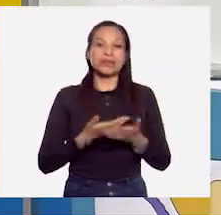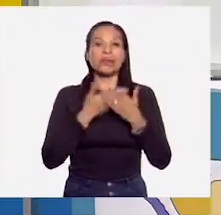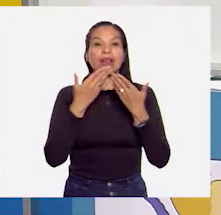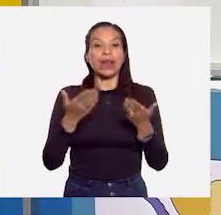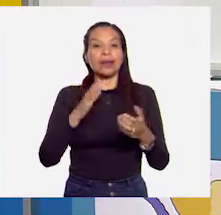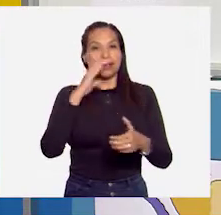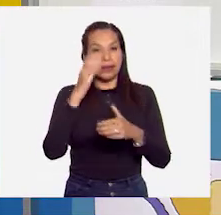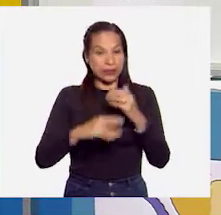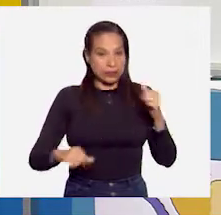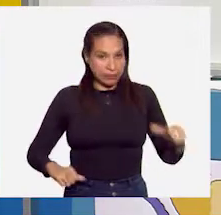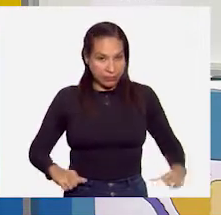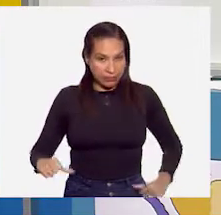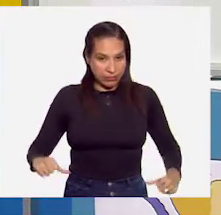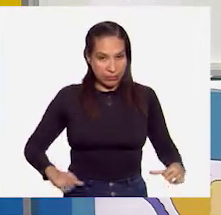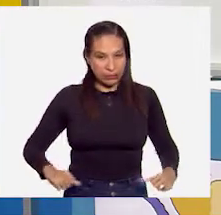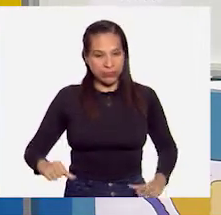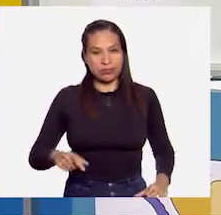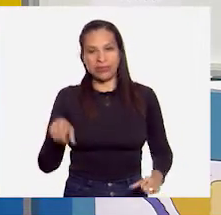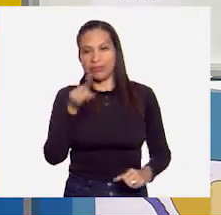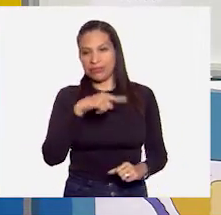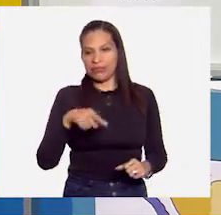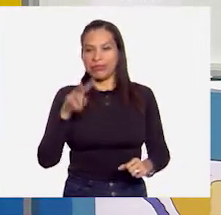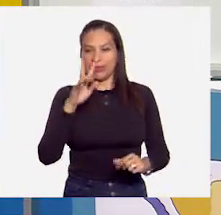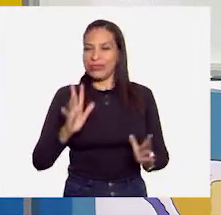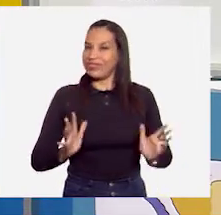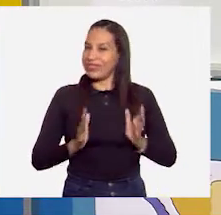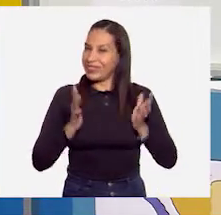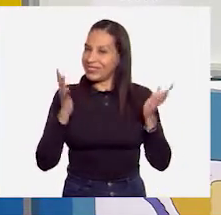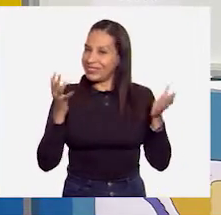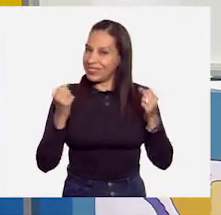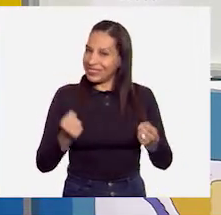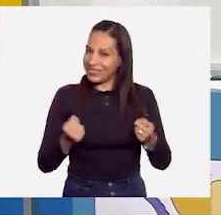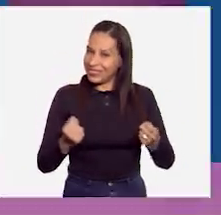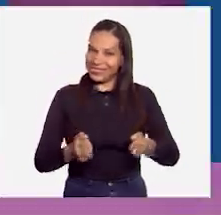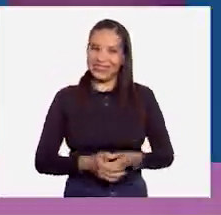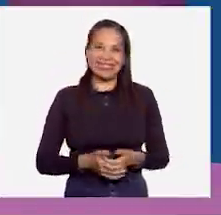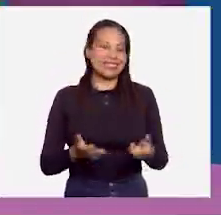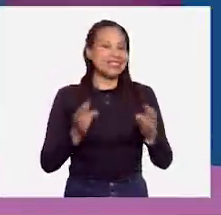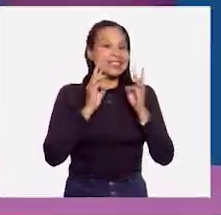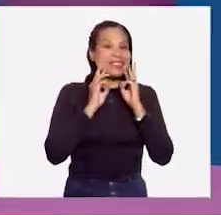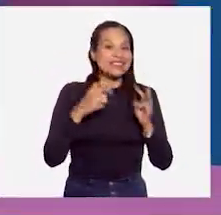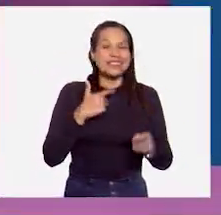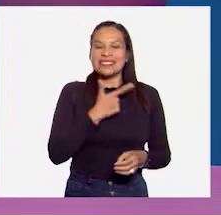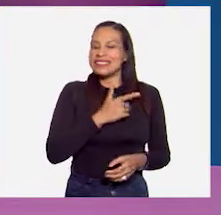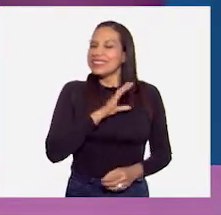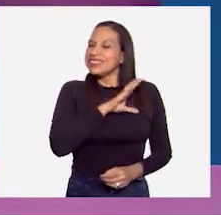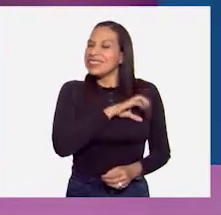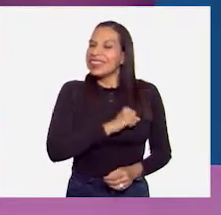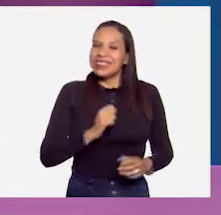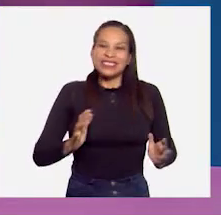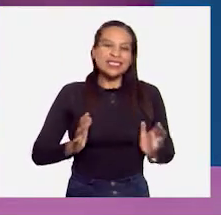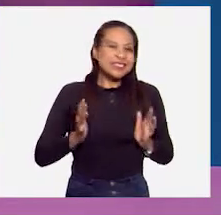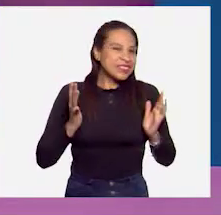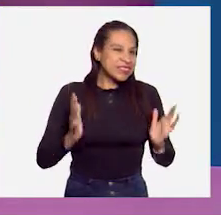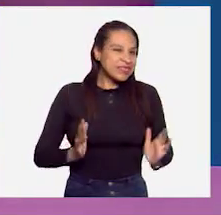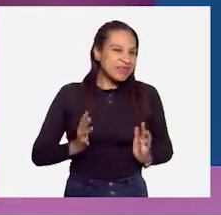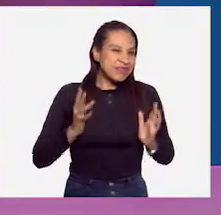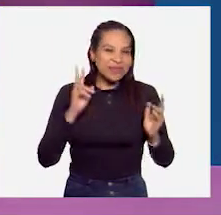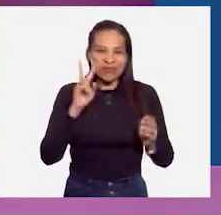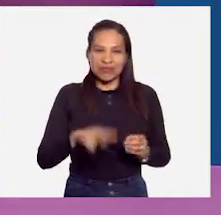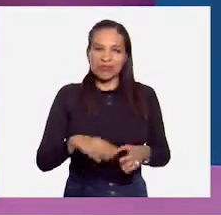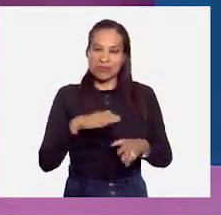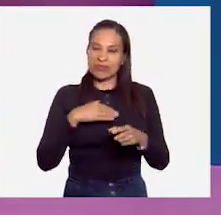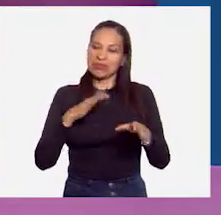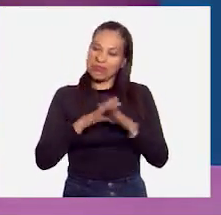concluir la siguiente actividad, les tengo una sorpresa. ¡Wow! ¡Me encantan las sorpresas! Así